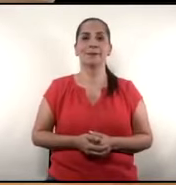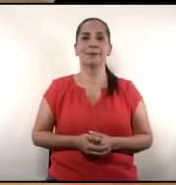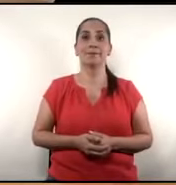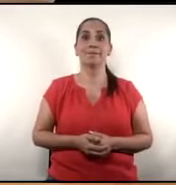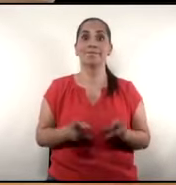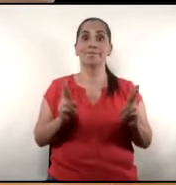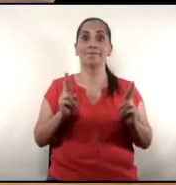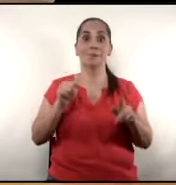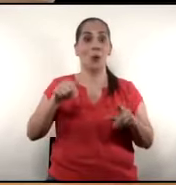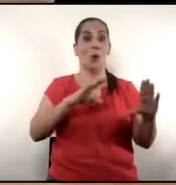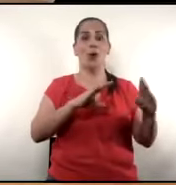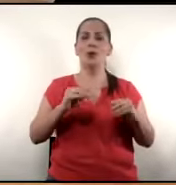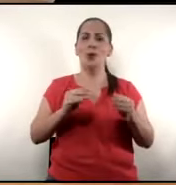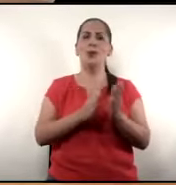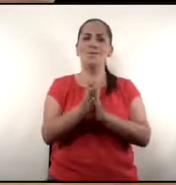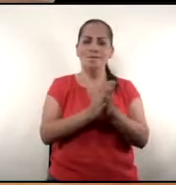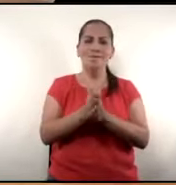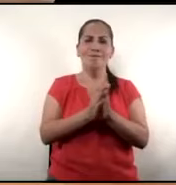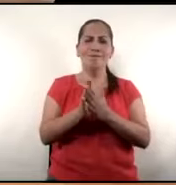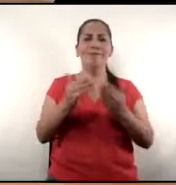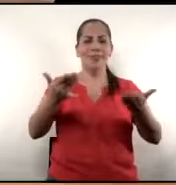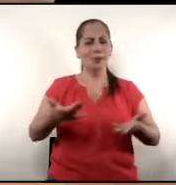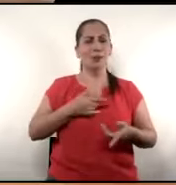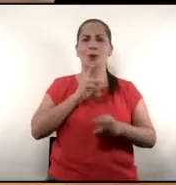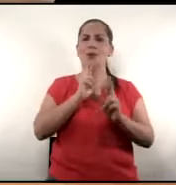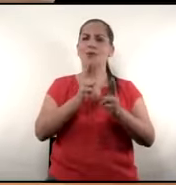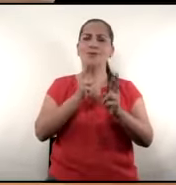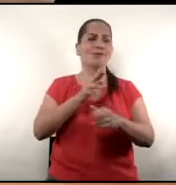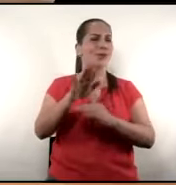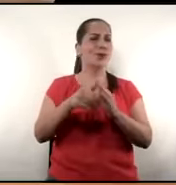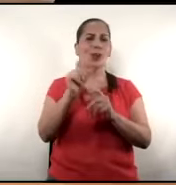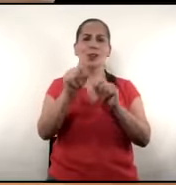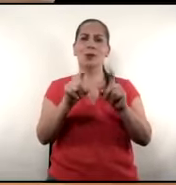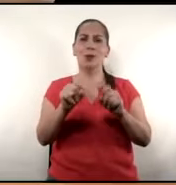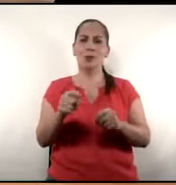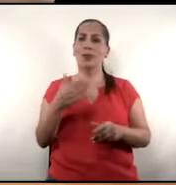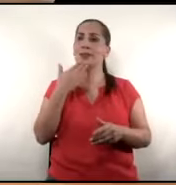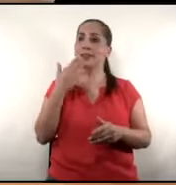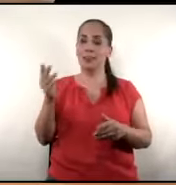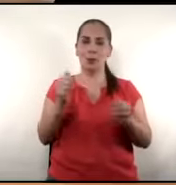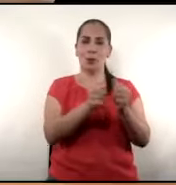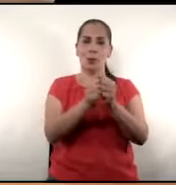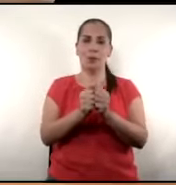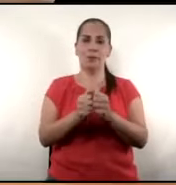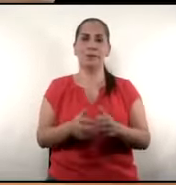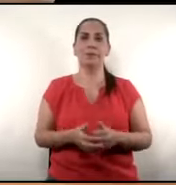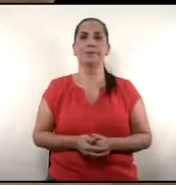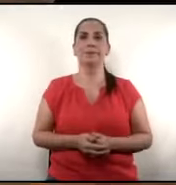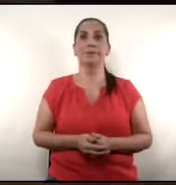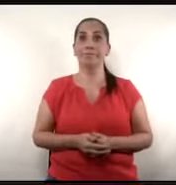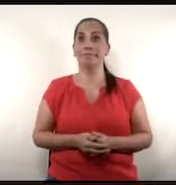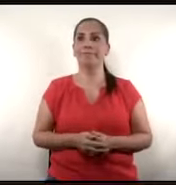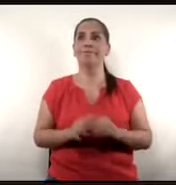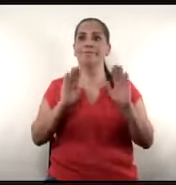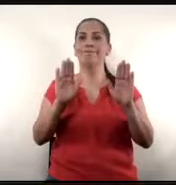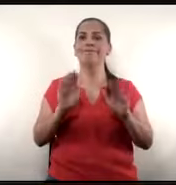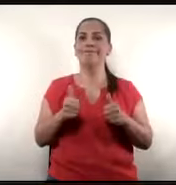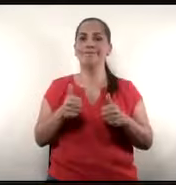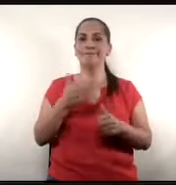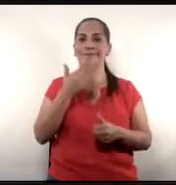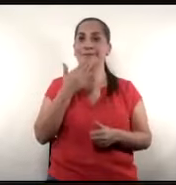Espero que tengamos una noche muy productiva. Aquí estamos para contestar todas sus preguntas. Muchísimas gracias por acompañarnos. Excelente. Bueno,